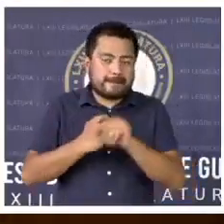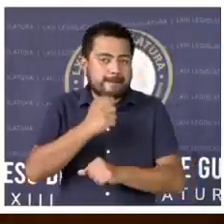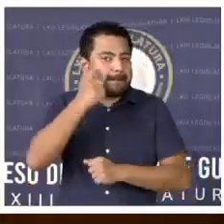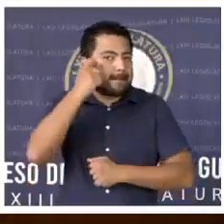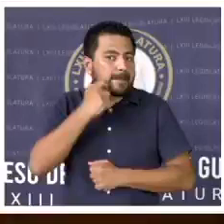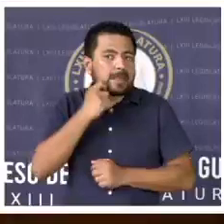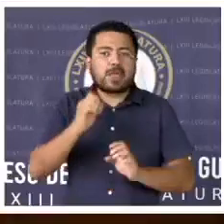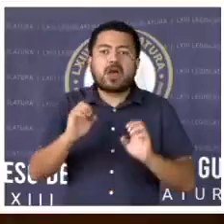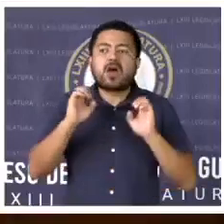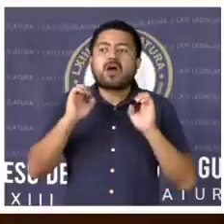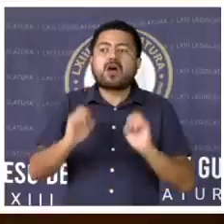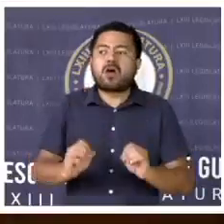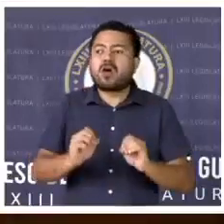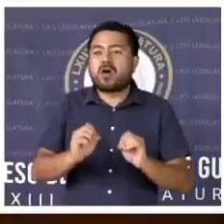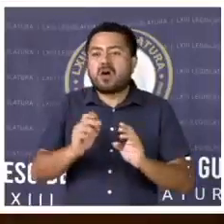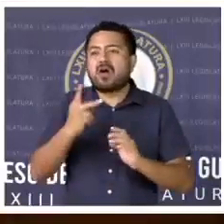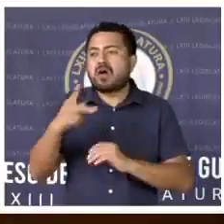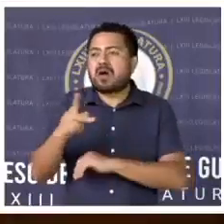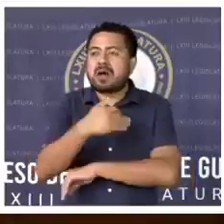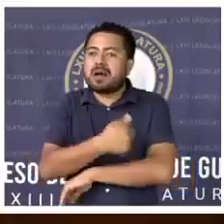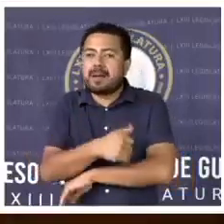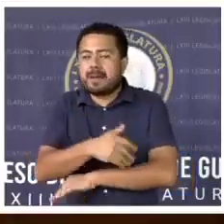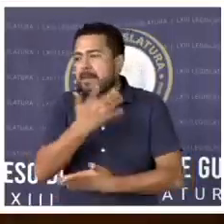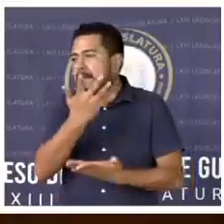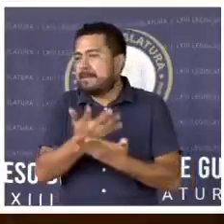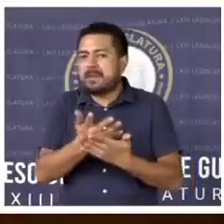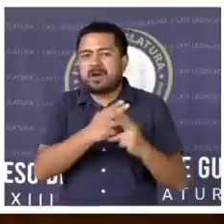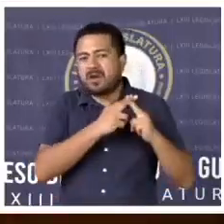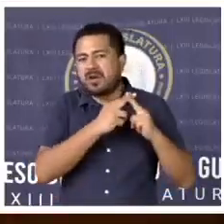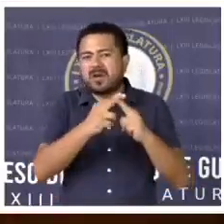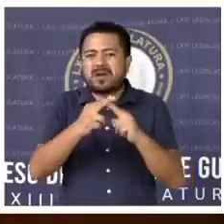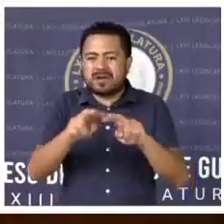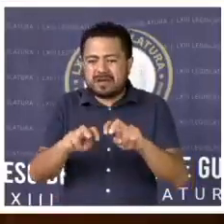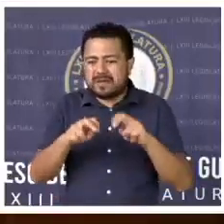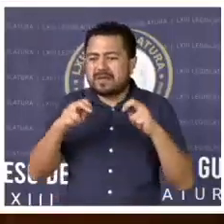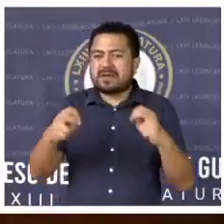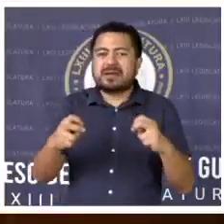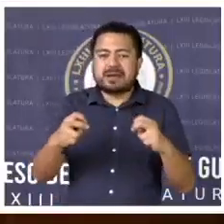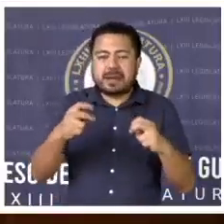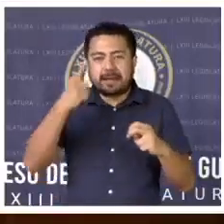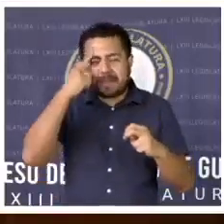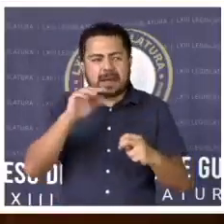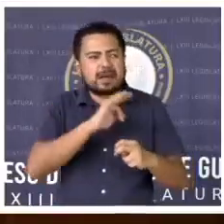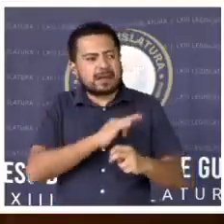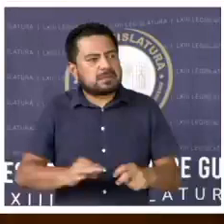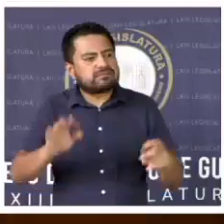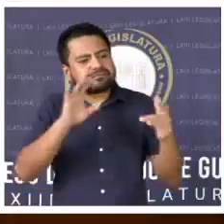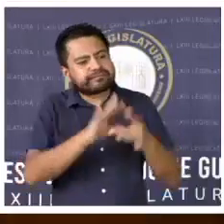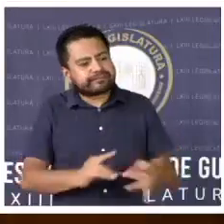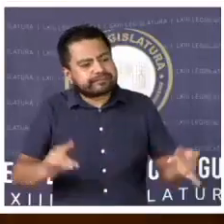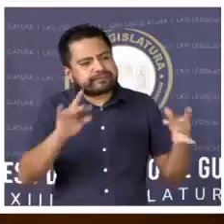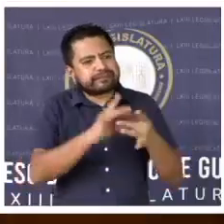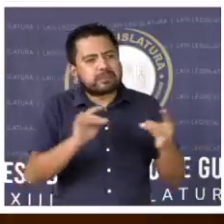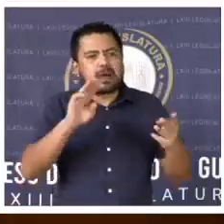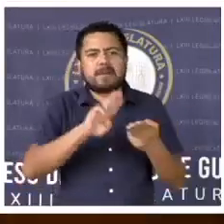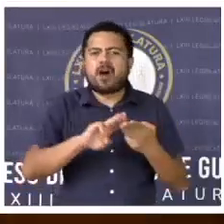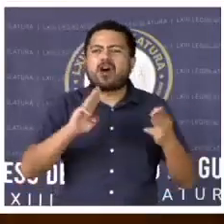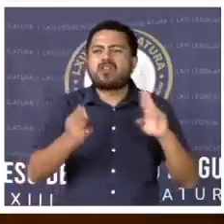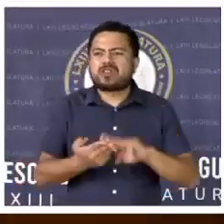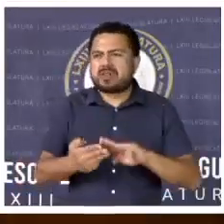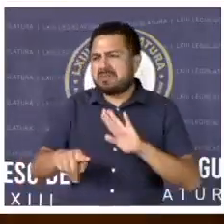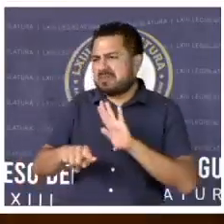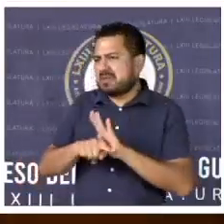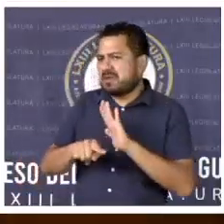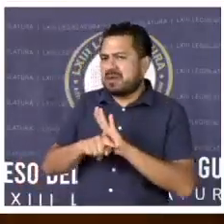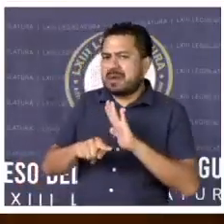o en sus recesos ante la comisión permanente a efecto de que expliquen el motivo de su negativa